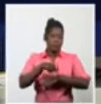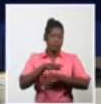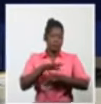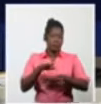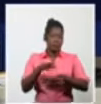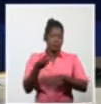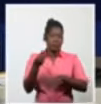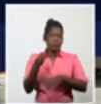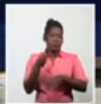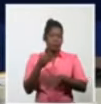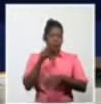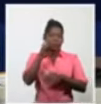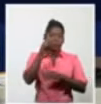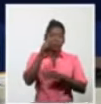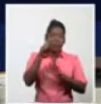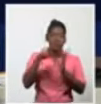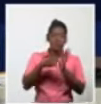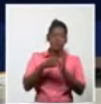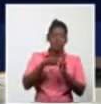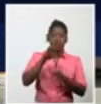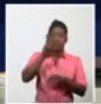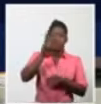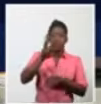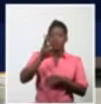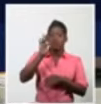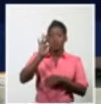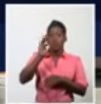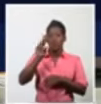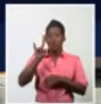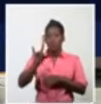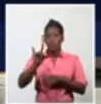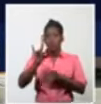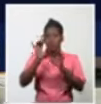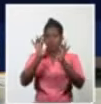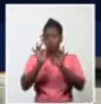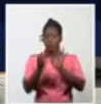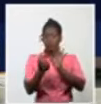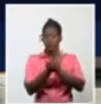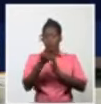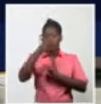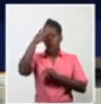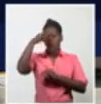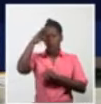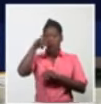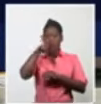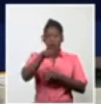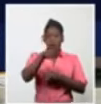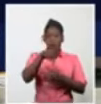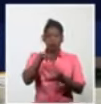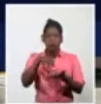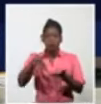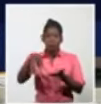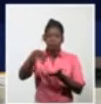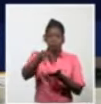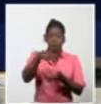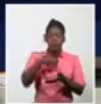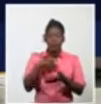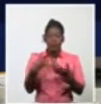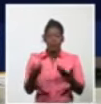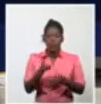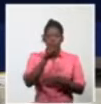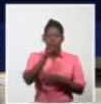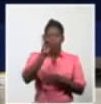los 1.389 casos que están confirmados en nuestro país, se localizan en 104 municipios